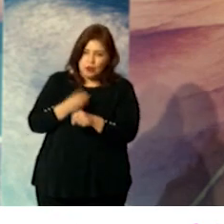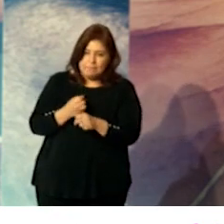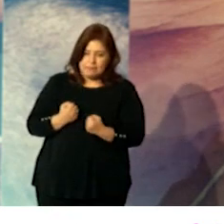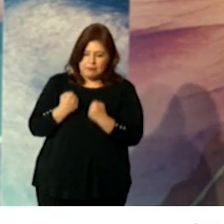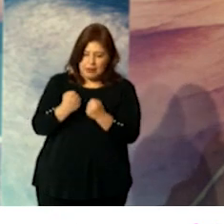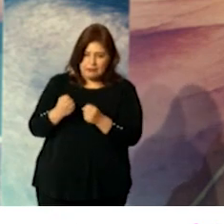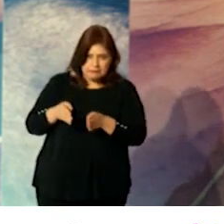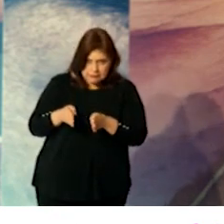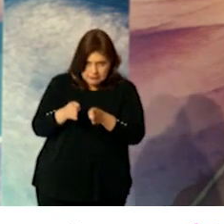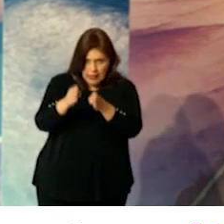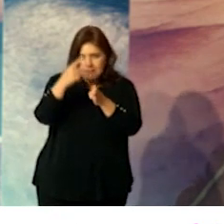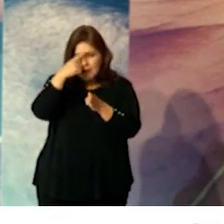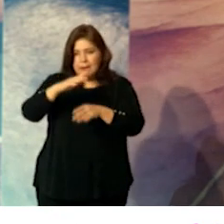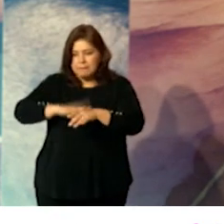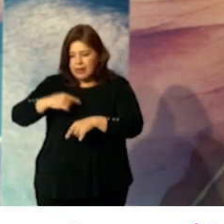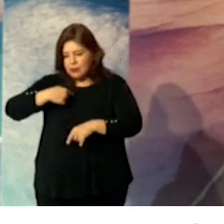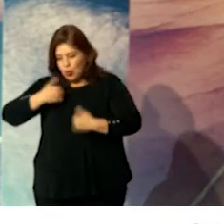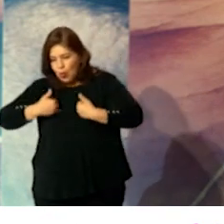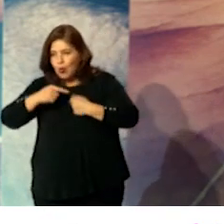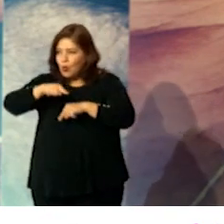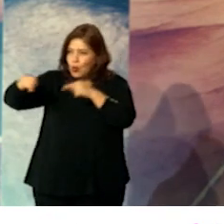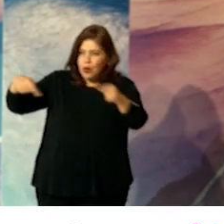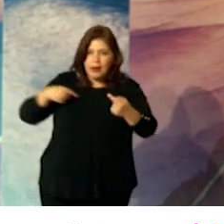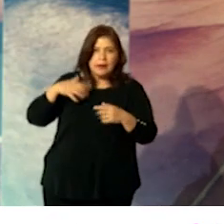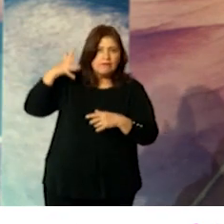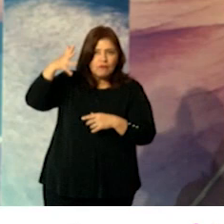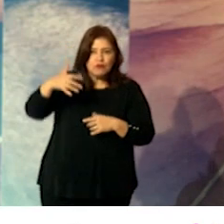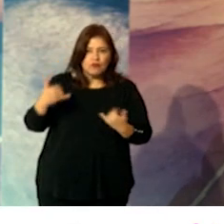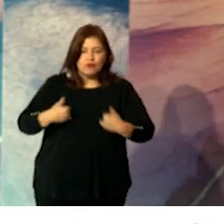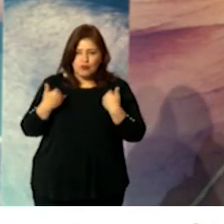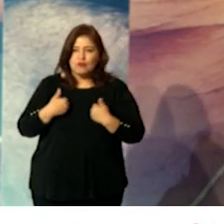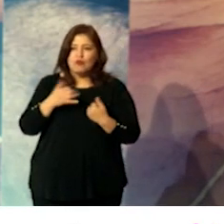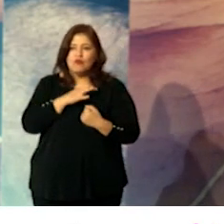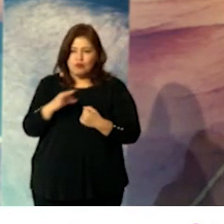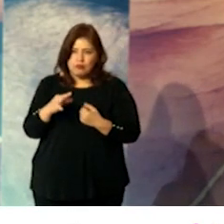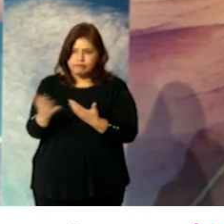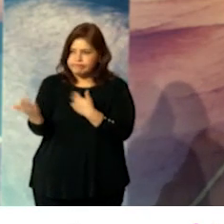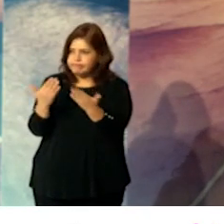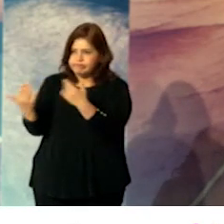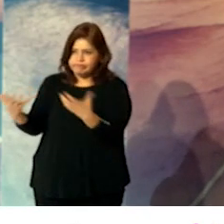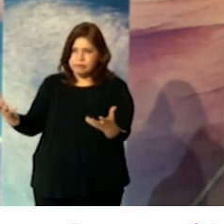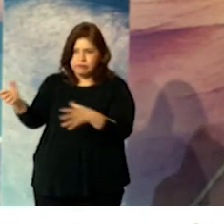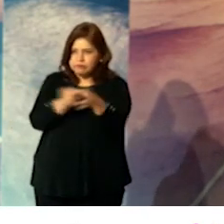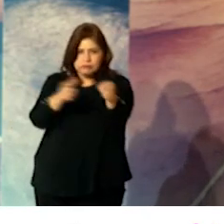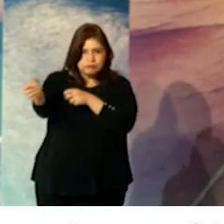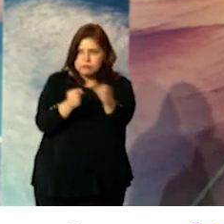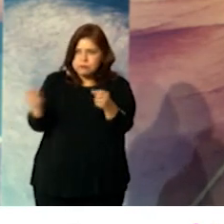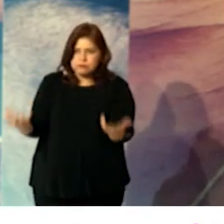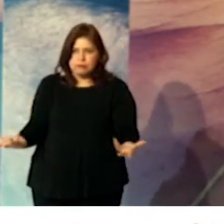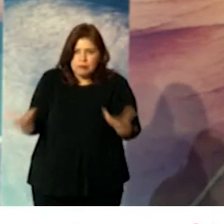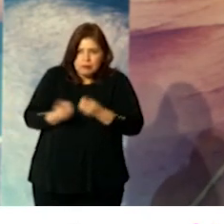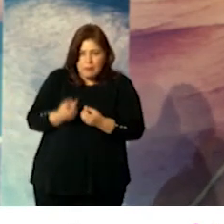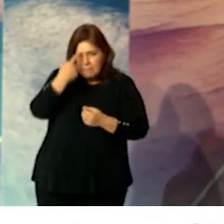más jóvenes como yo, por ejemplo, puedan ingresar en el proceso, ¿no? Puedan, como